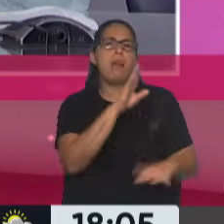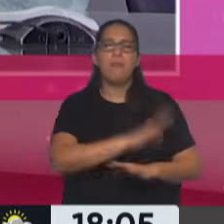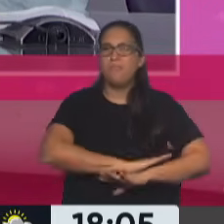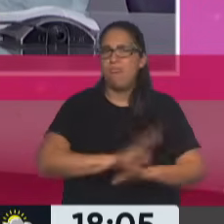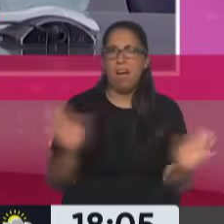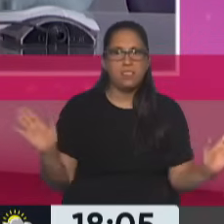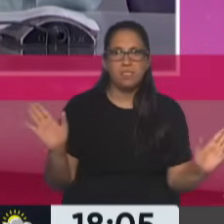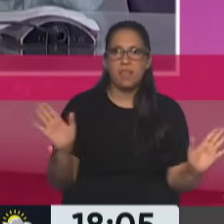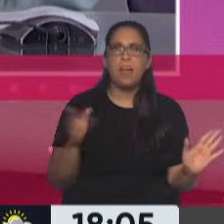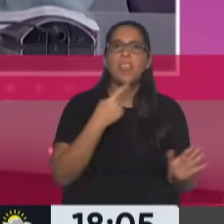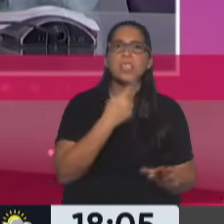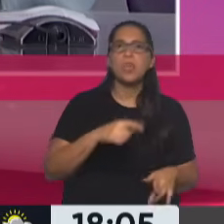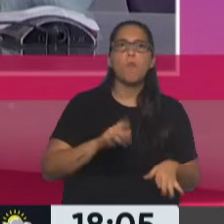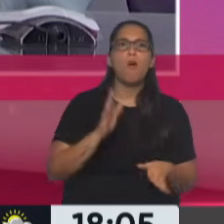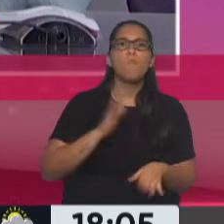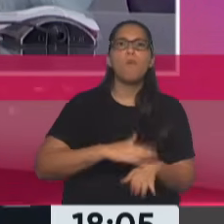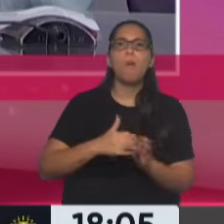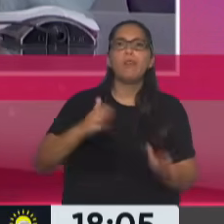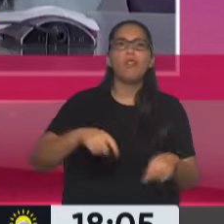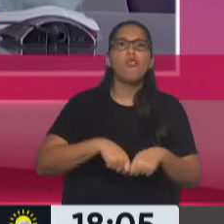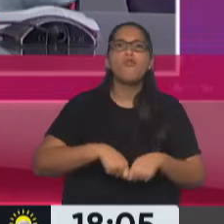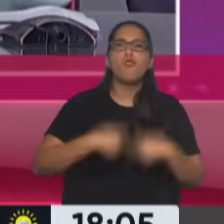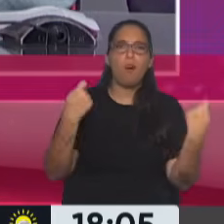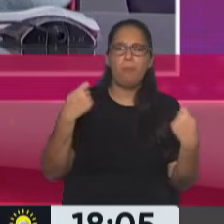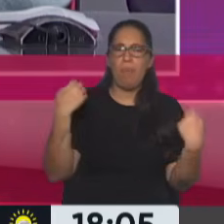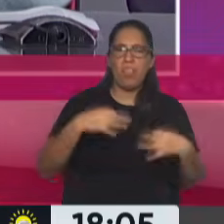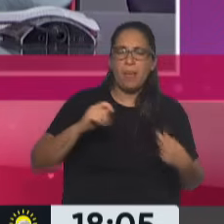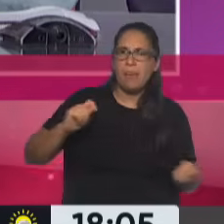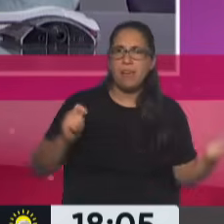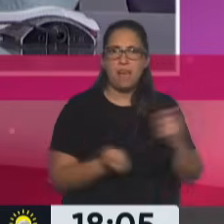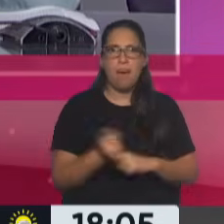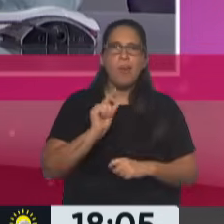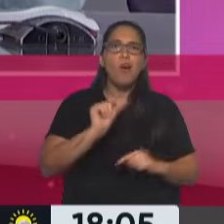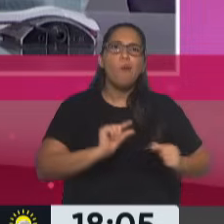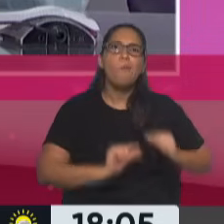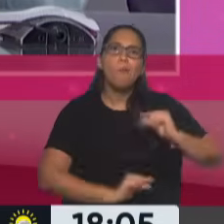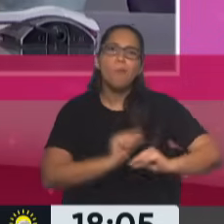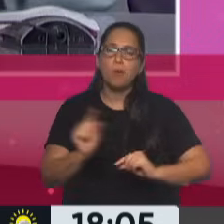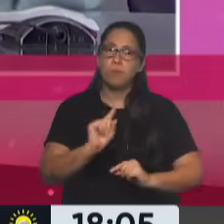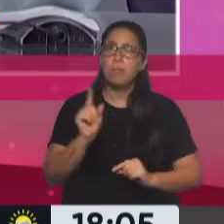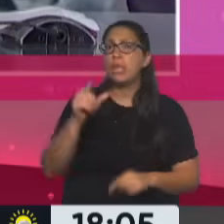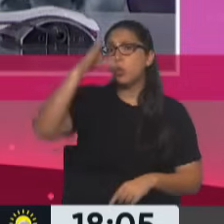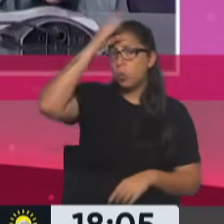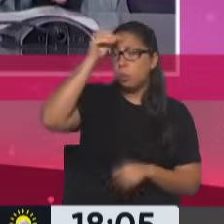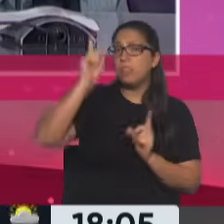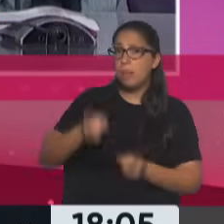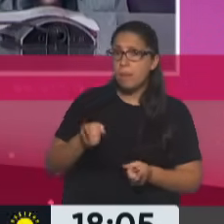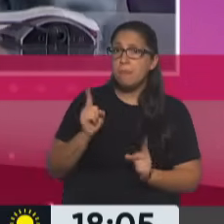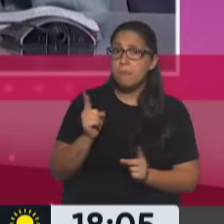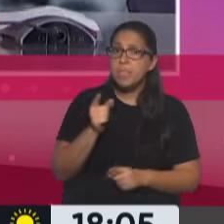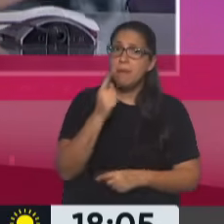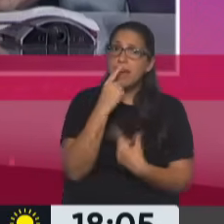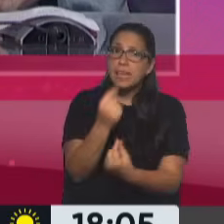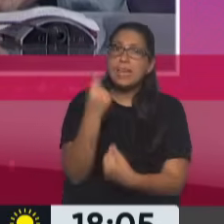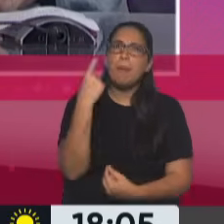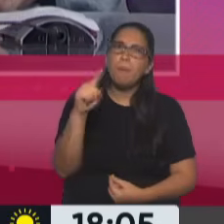no habla de transición. Básicamente eso, cuestiona fuertemente el orden global internacional. Y Trump también lo hace, pero de una perspectiva completamente distinta,